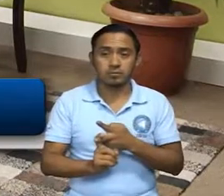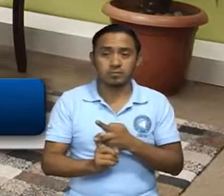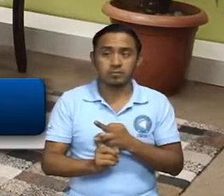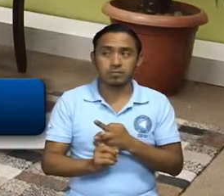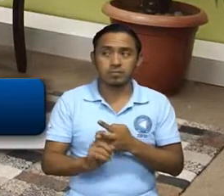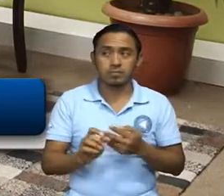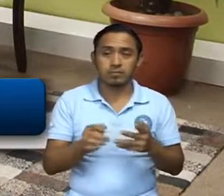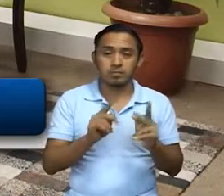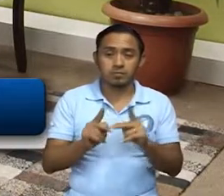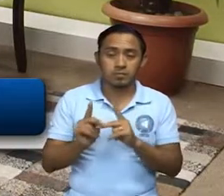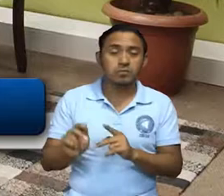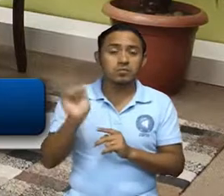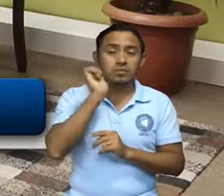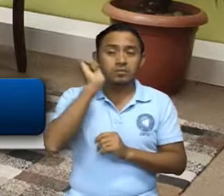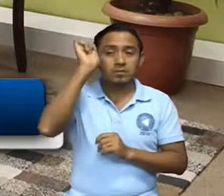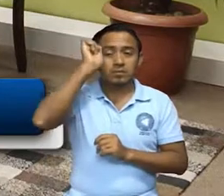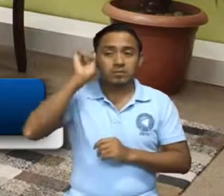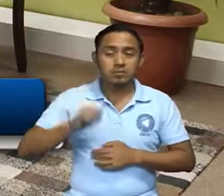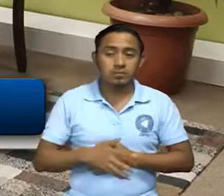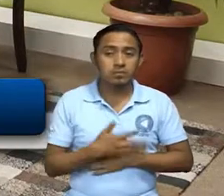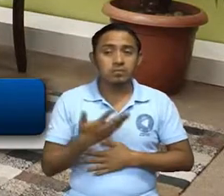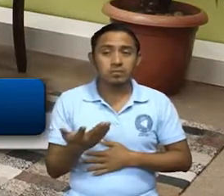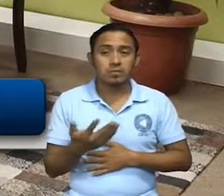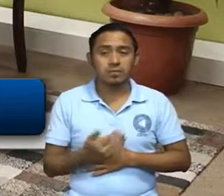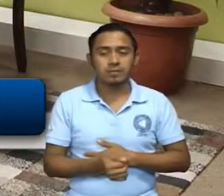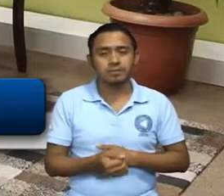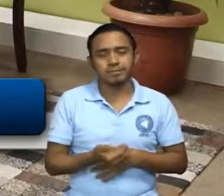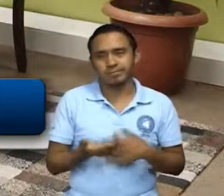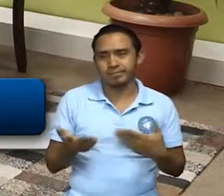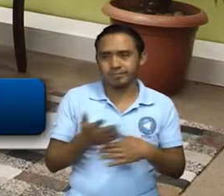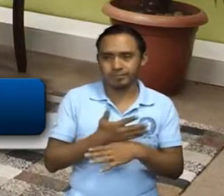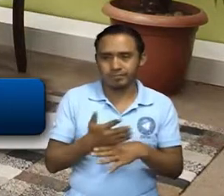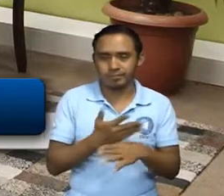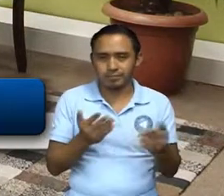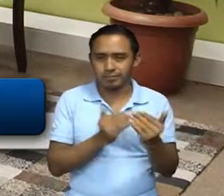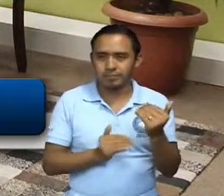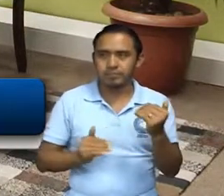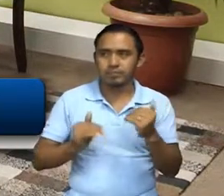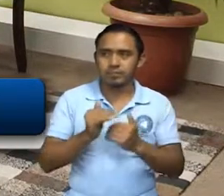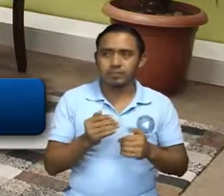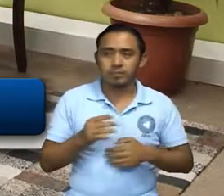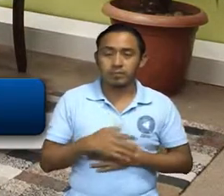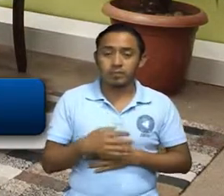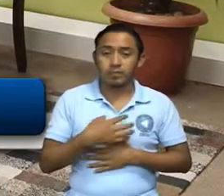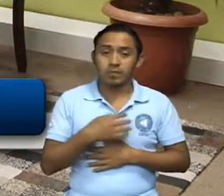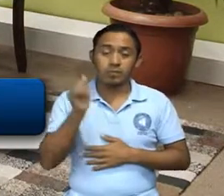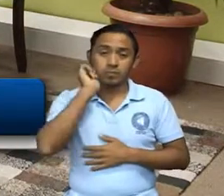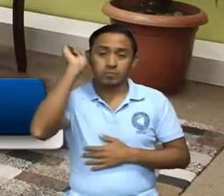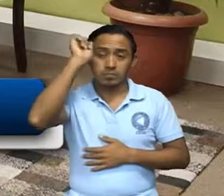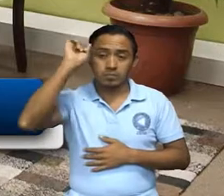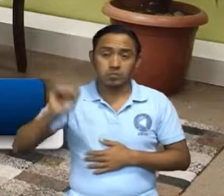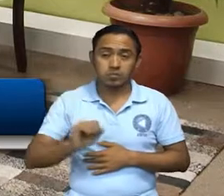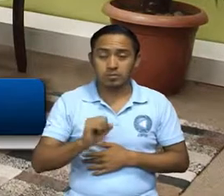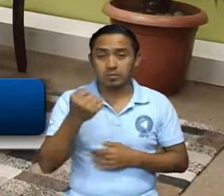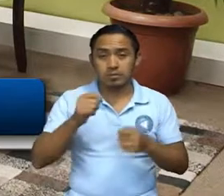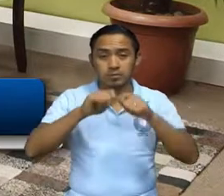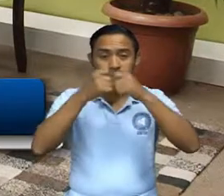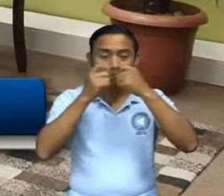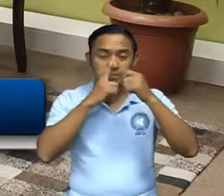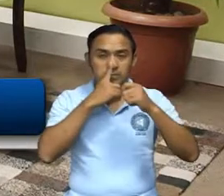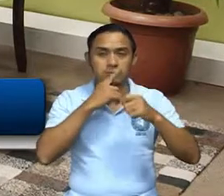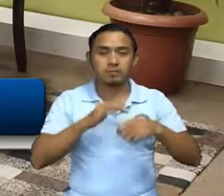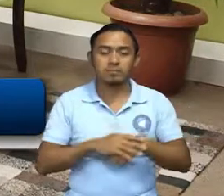por personas adultas, muy contrario a lo que la gente piensa, ¿ya? Es más frecuente un traumatismo en adulto que en niño, ¿ya?